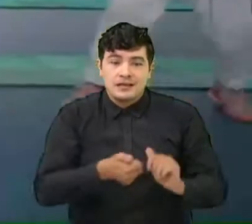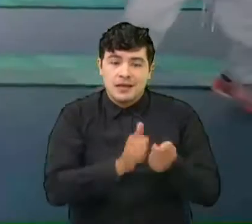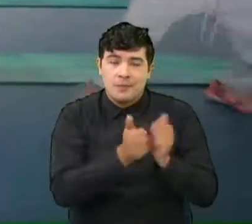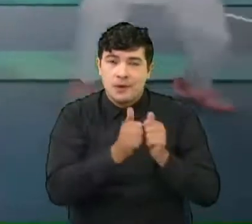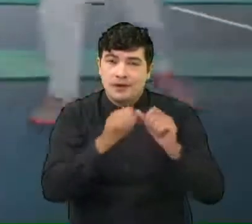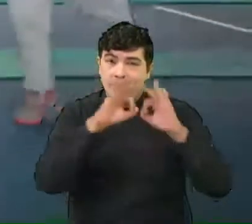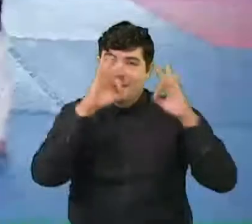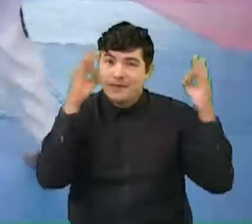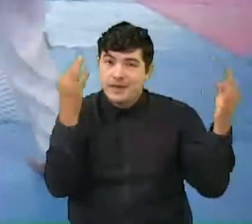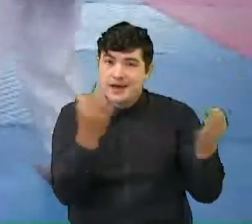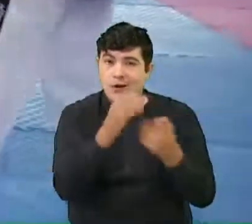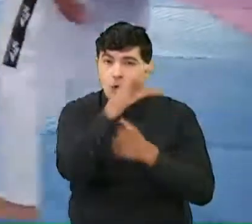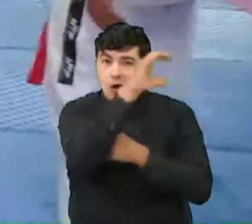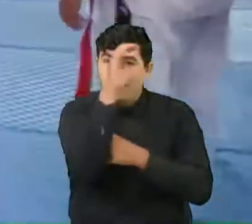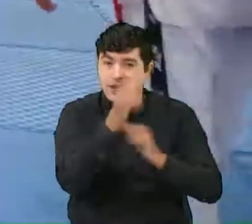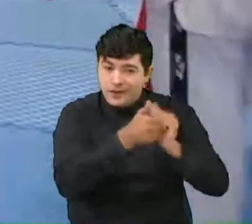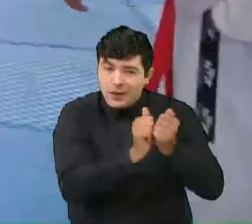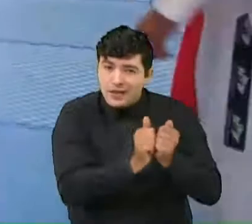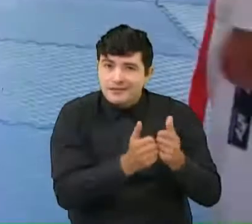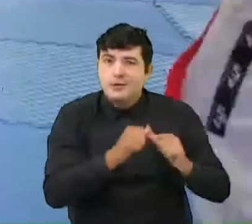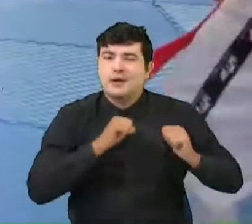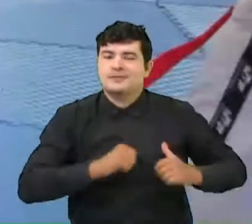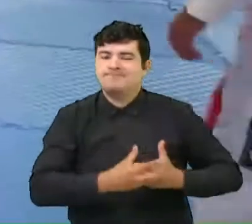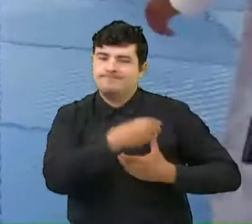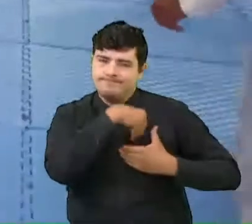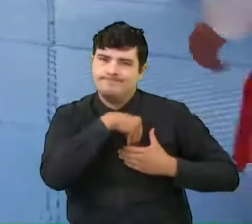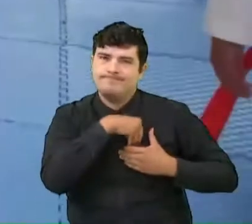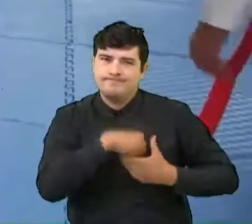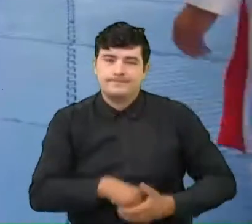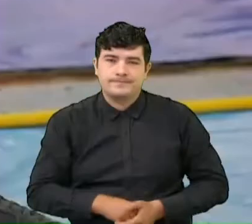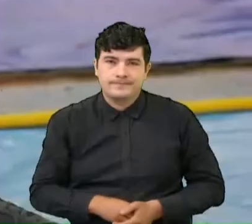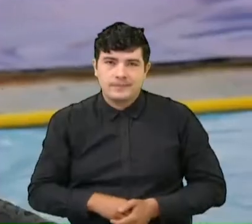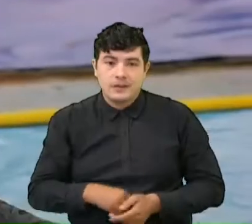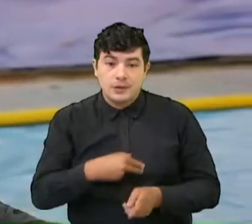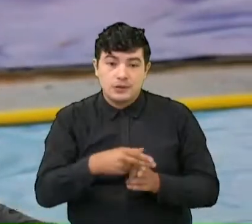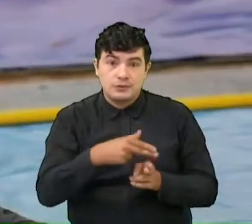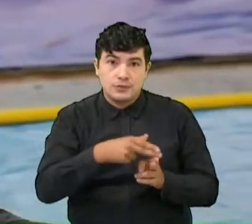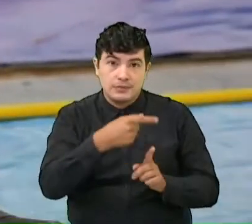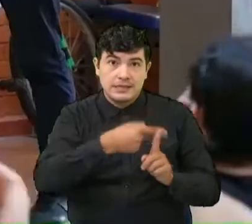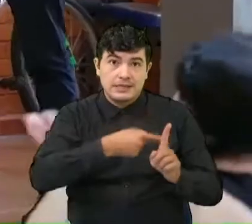colombiana. En este año 2020 serán invertidos los primeros 60 mil millones de pesos,